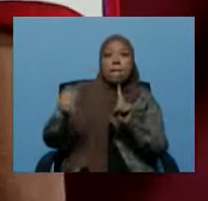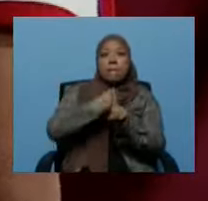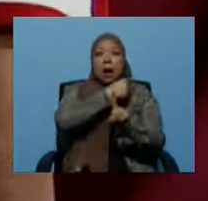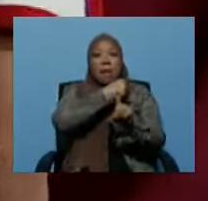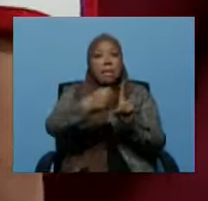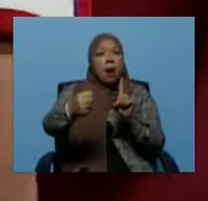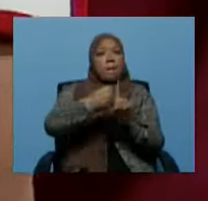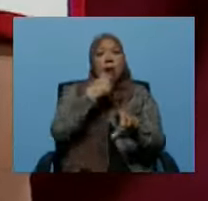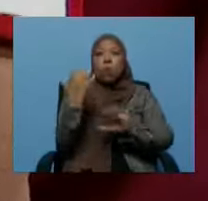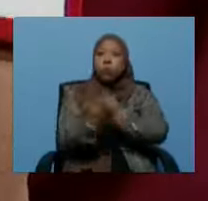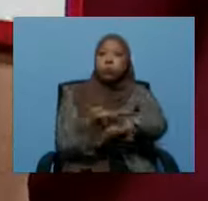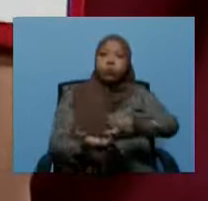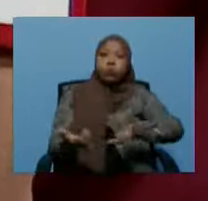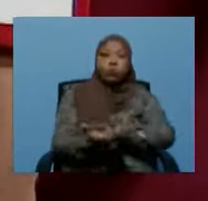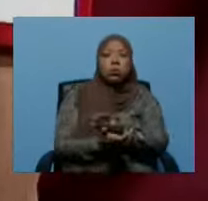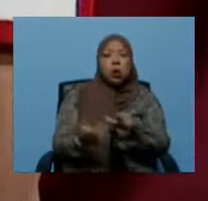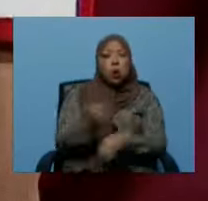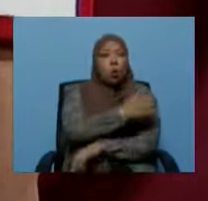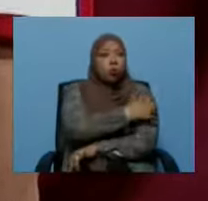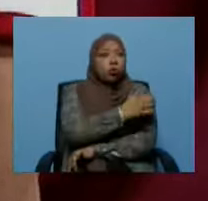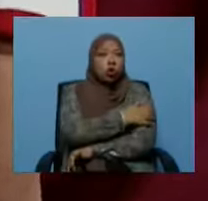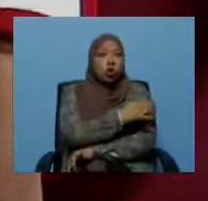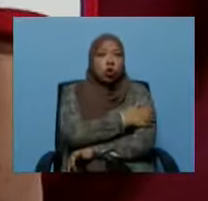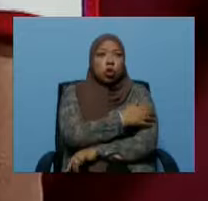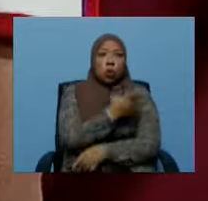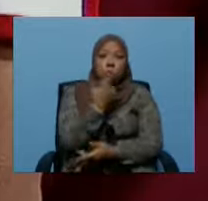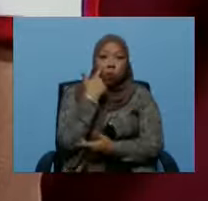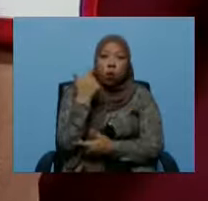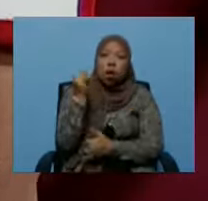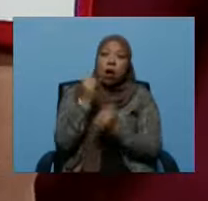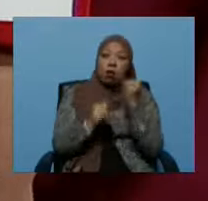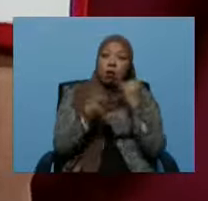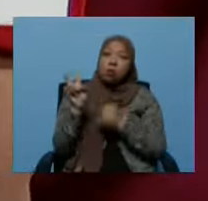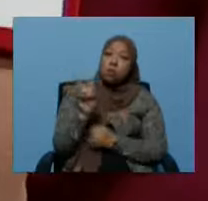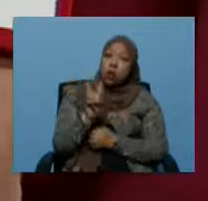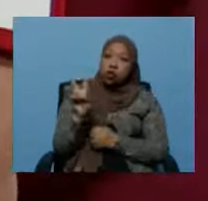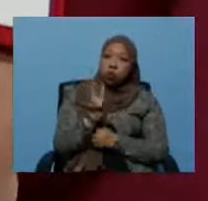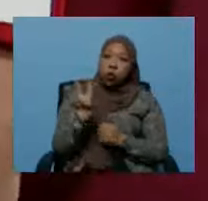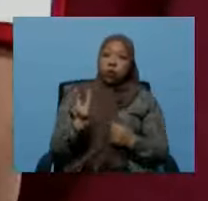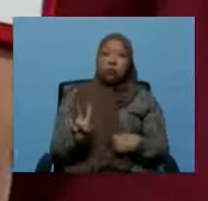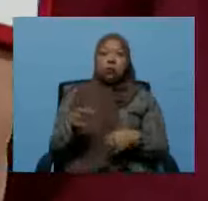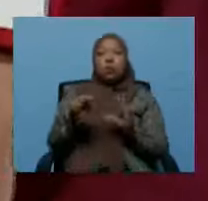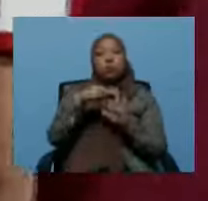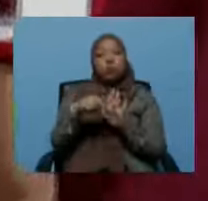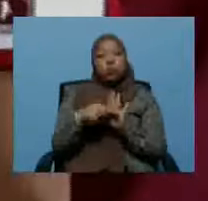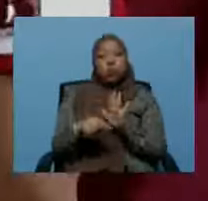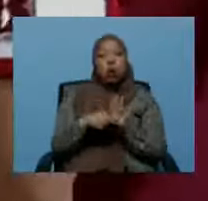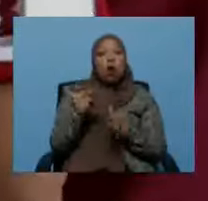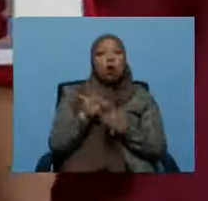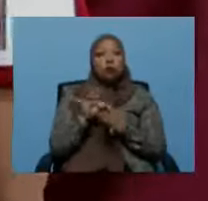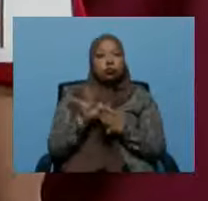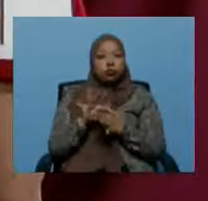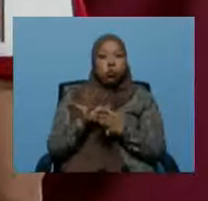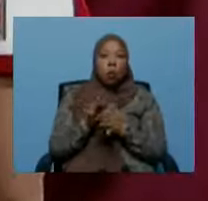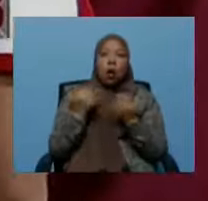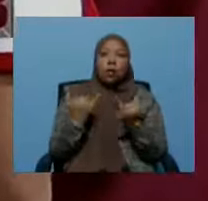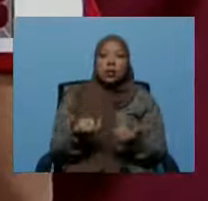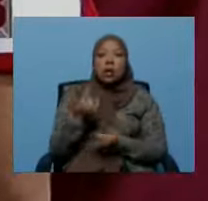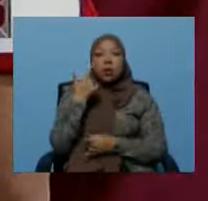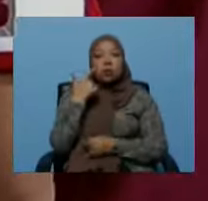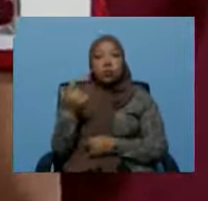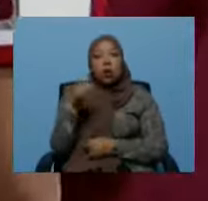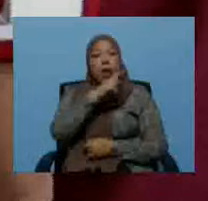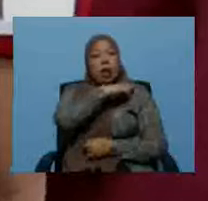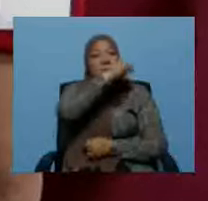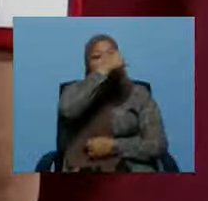agredidos brutalmente por sectores violentos de la ultraderecha venezolana en cumplimiento de sus funciones, como ya lo ha dicho el